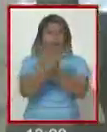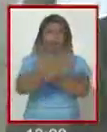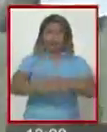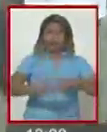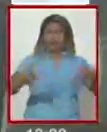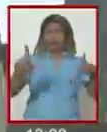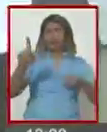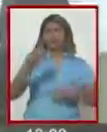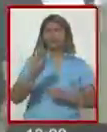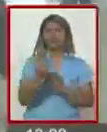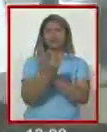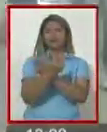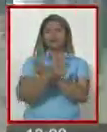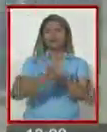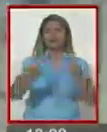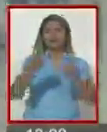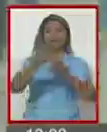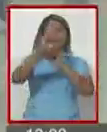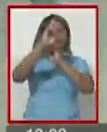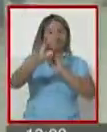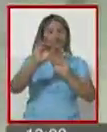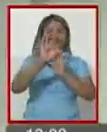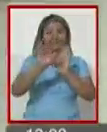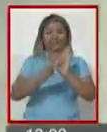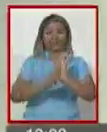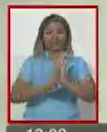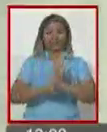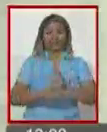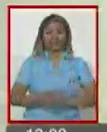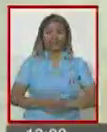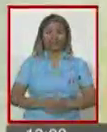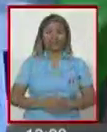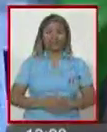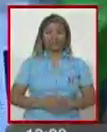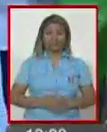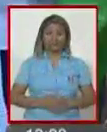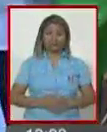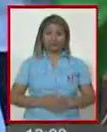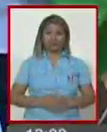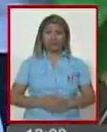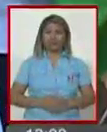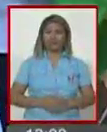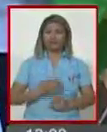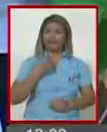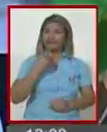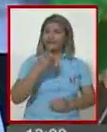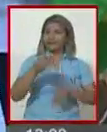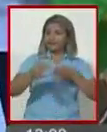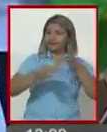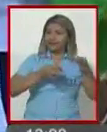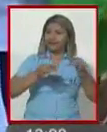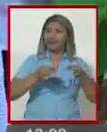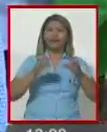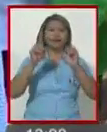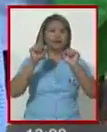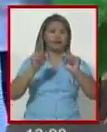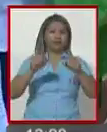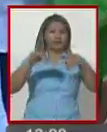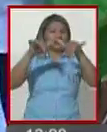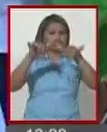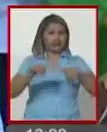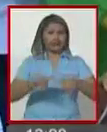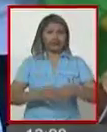las libertades democráticas por el respeto a la constitución política del estado y que sé pueda